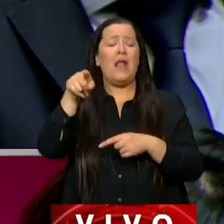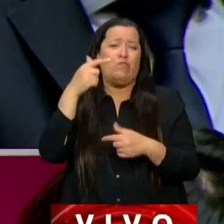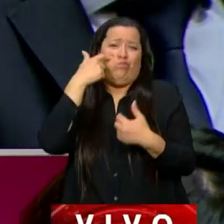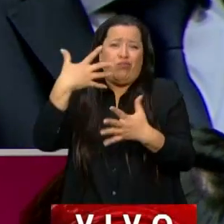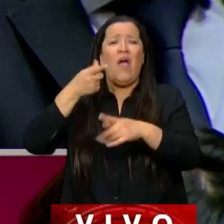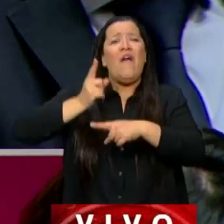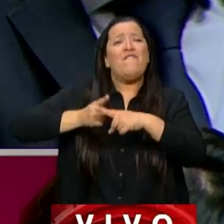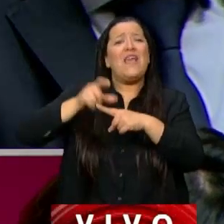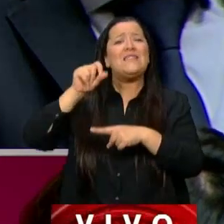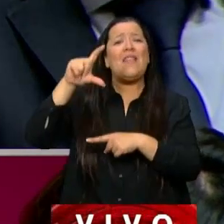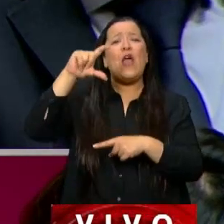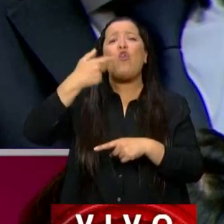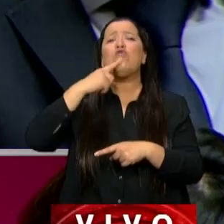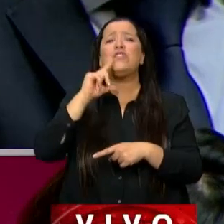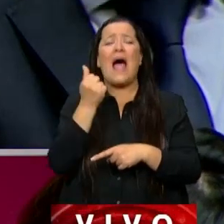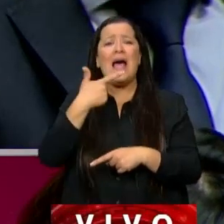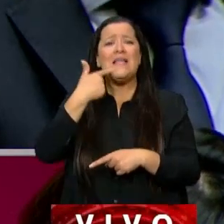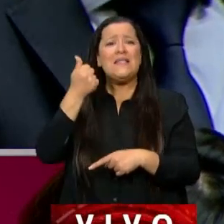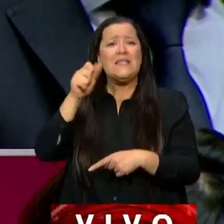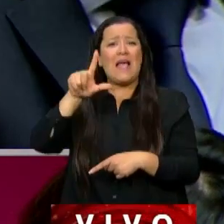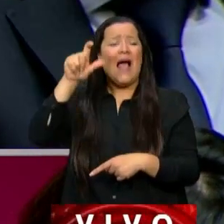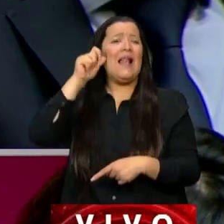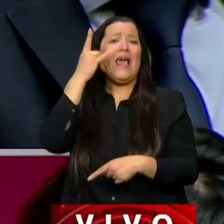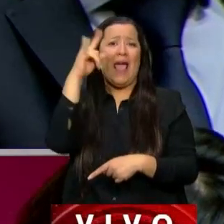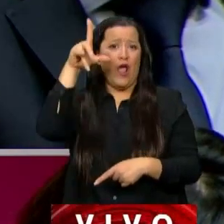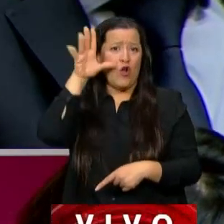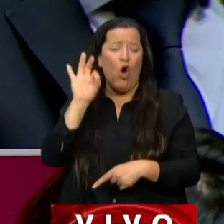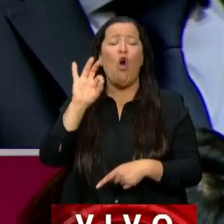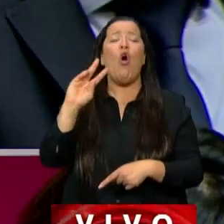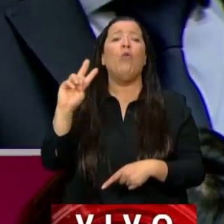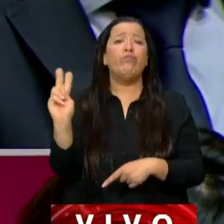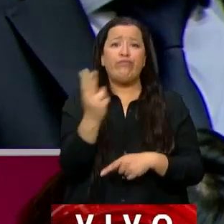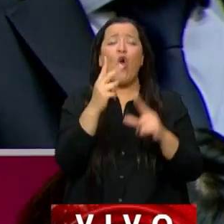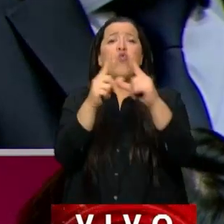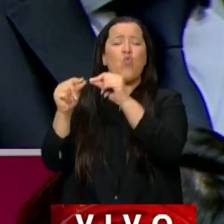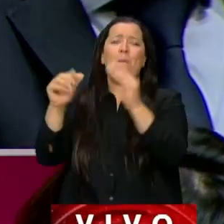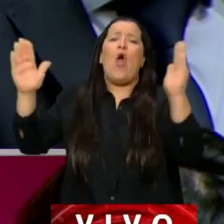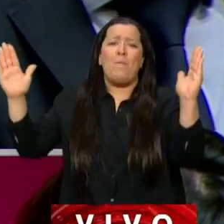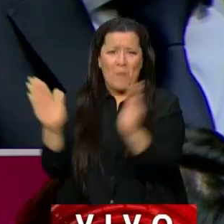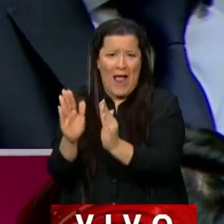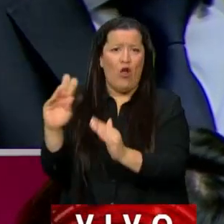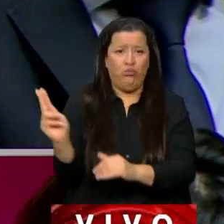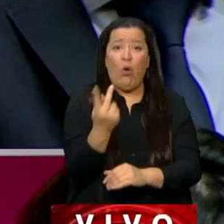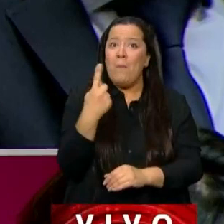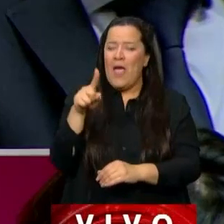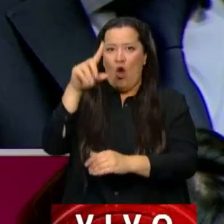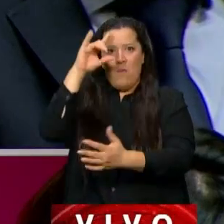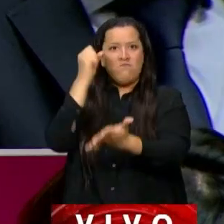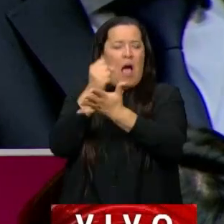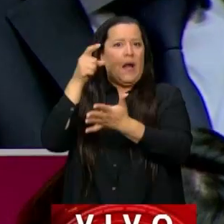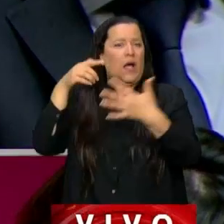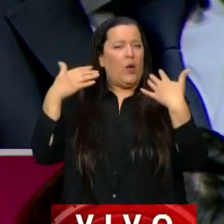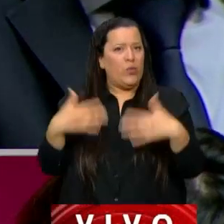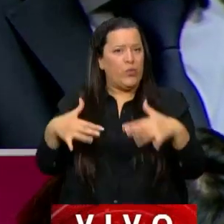famosa fiesta de Costa Salguero, que por más que el número de víctimas haya sido mucho menor, marca toda